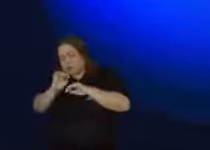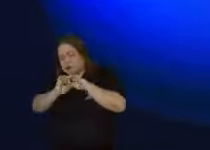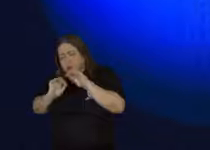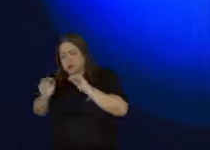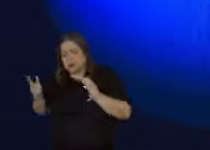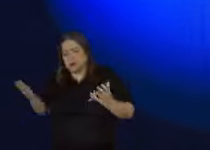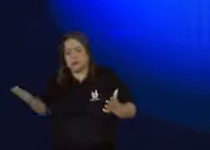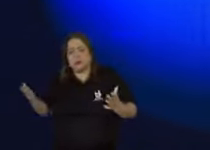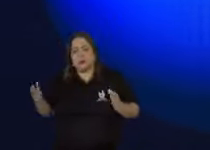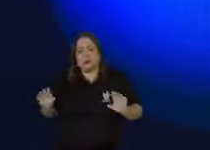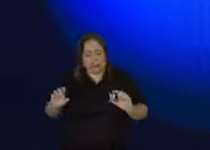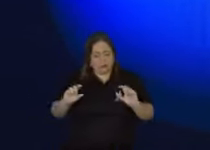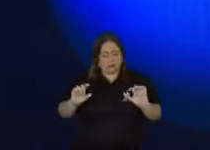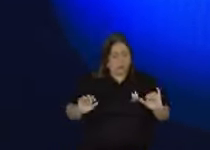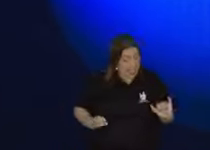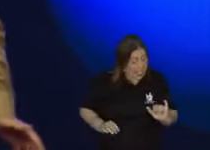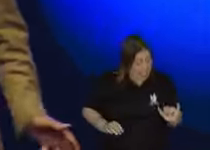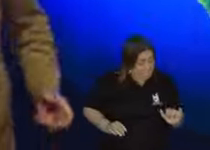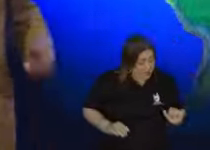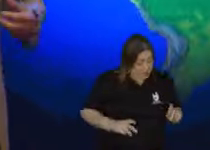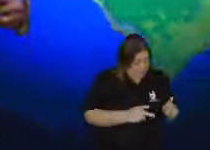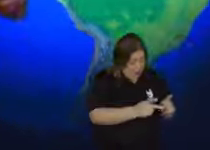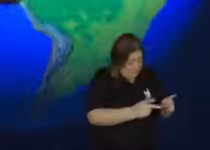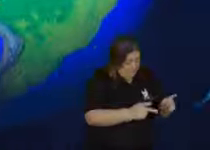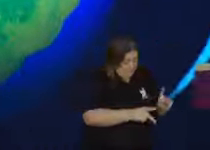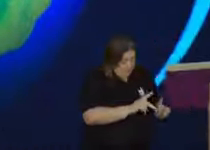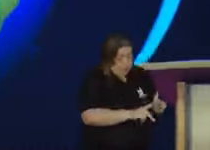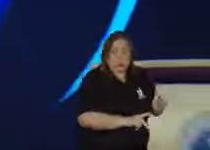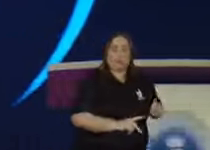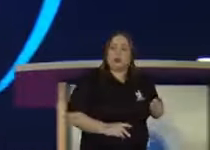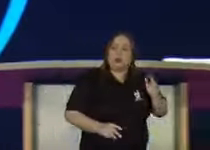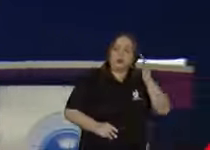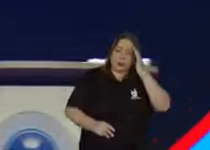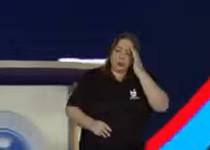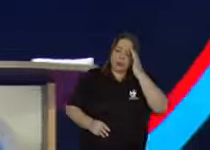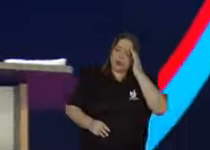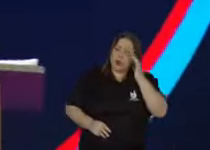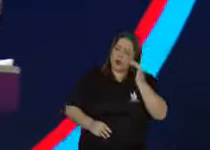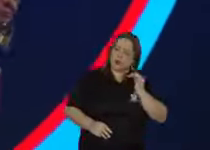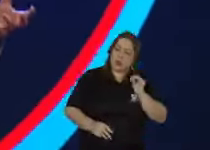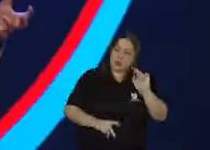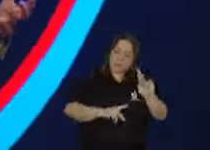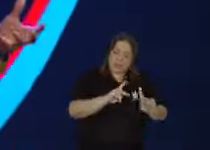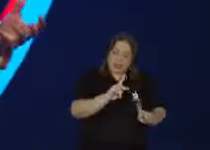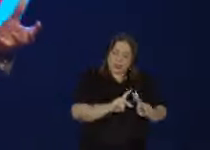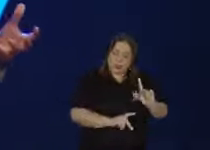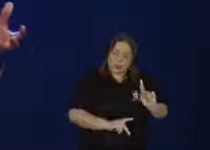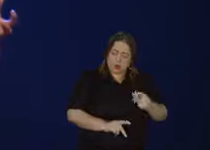el mismo grupo de personas, porque son aquellas con las cuales nos